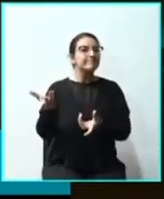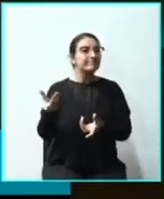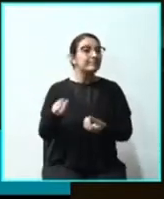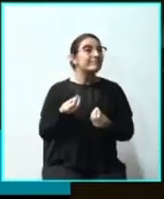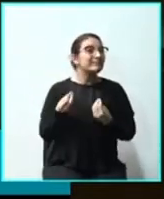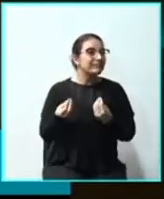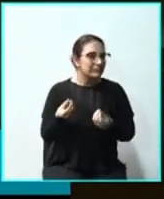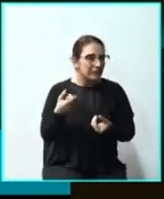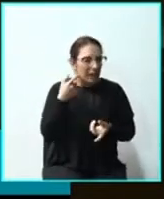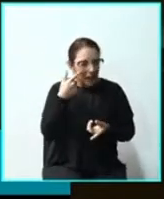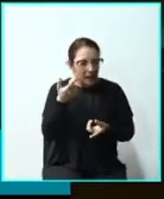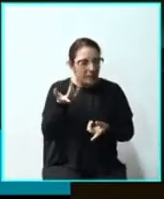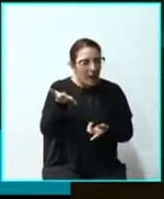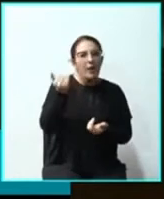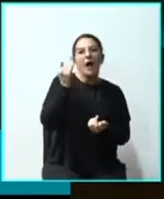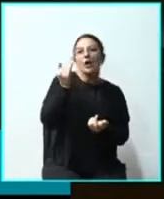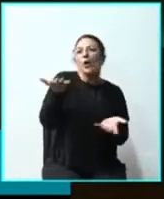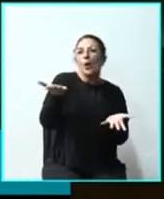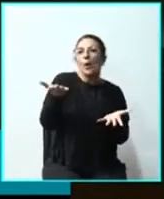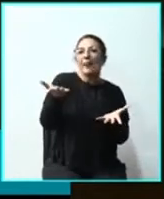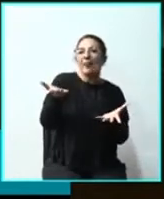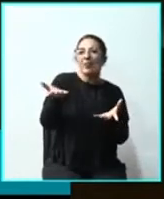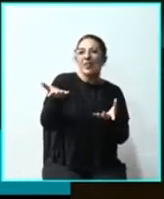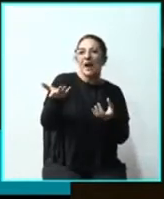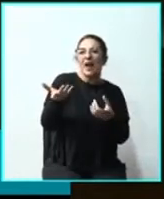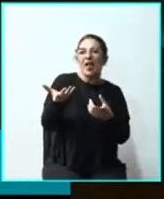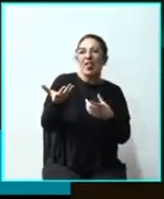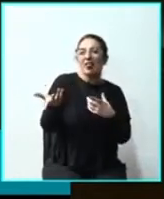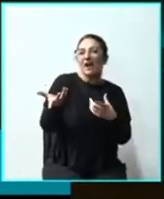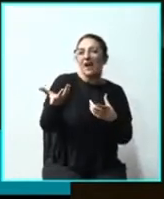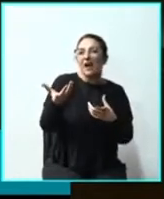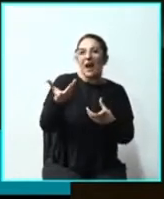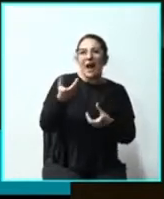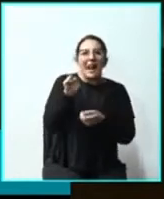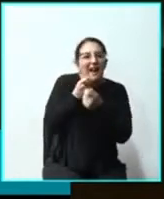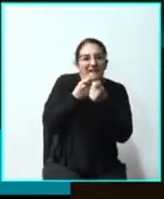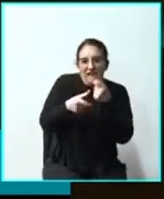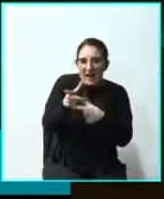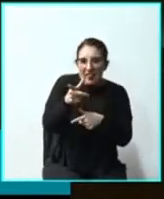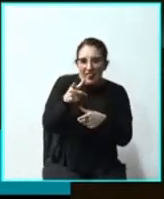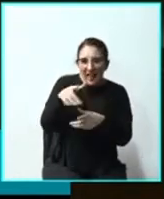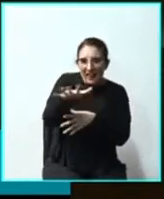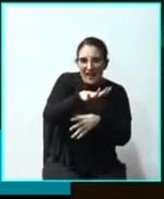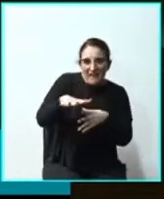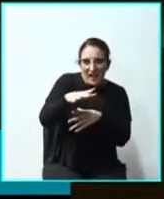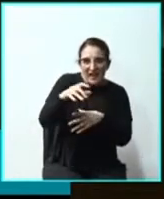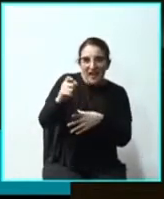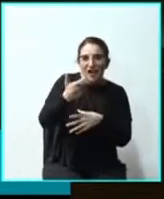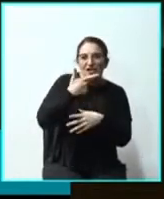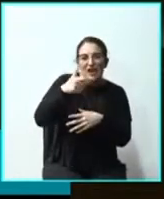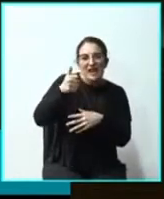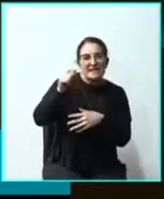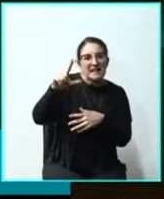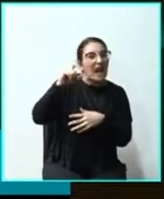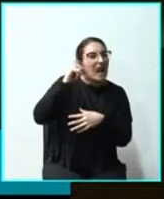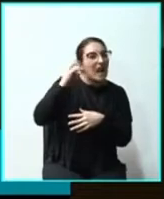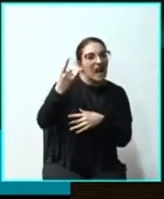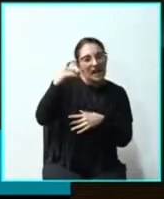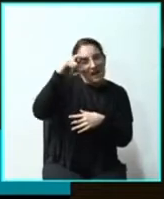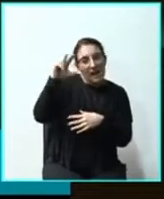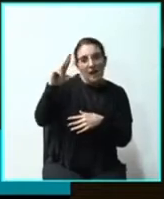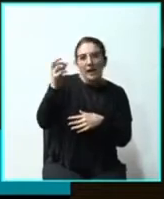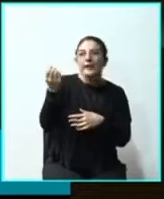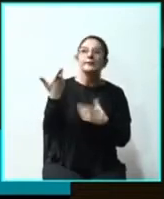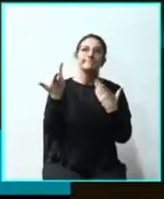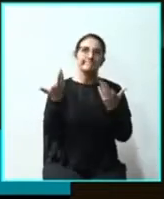quiere hacer de Costa Salguero, ese negocio inmobiliario faraónico. ¿Qué pasaría si hubiera cámaras de